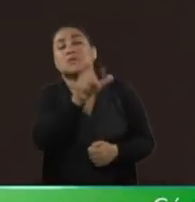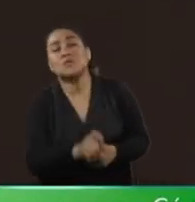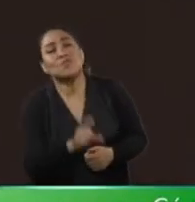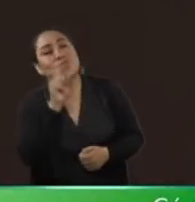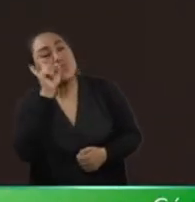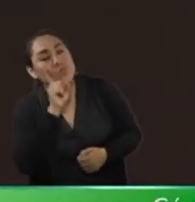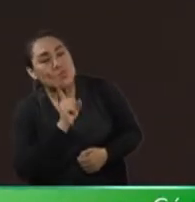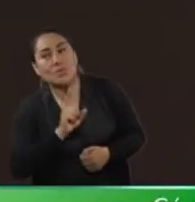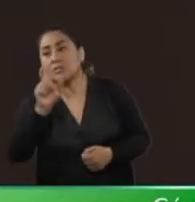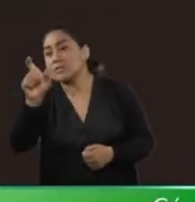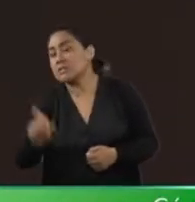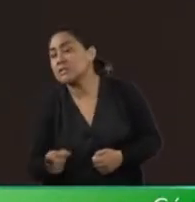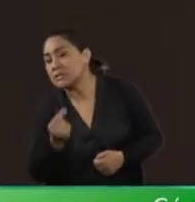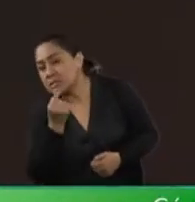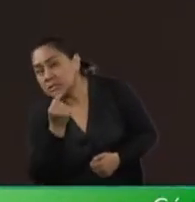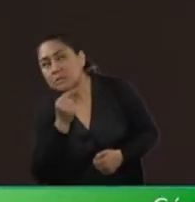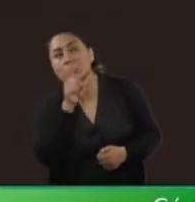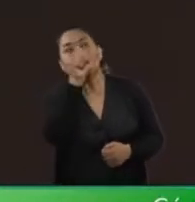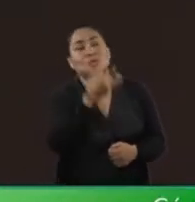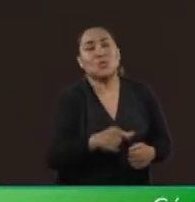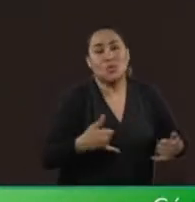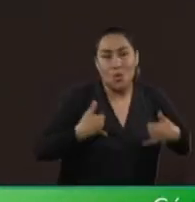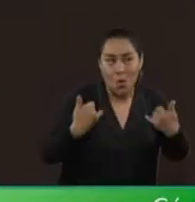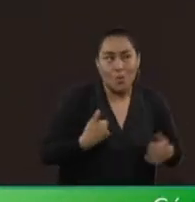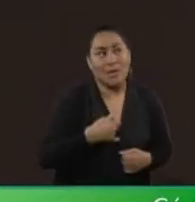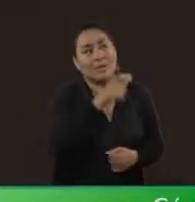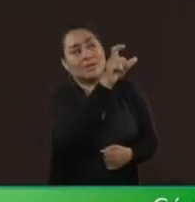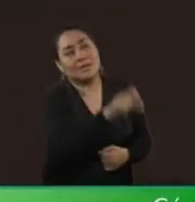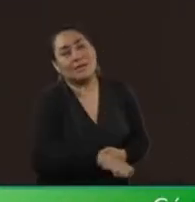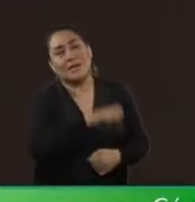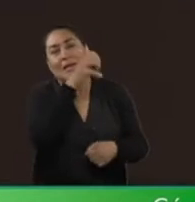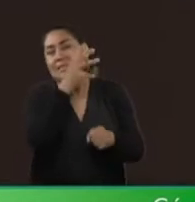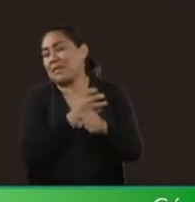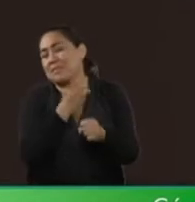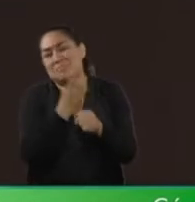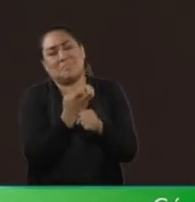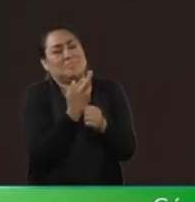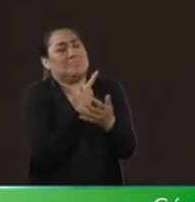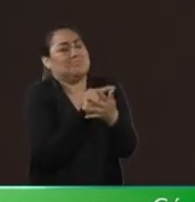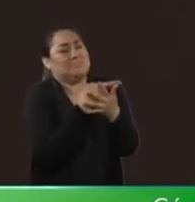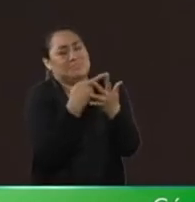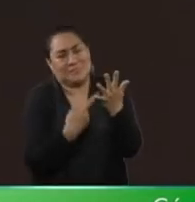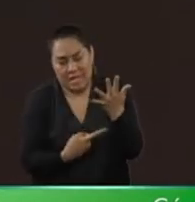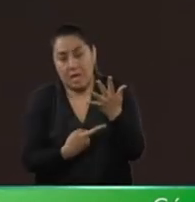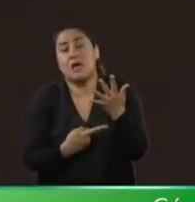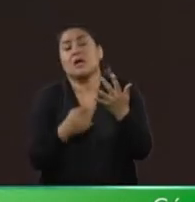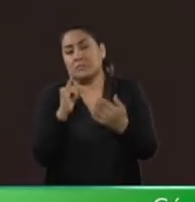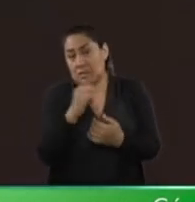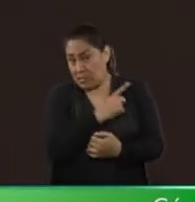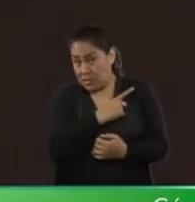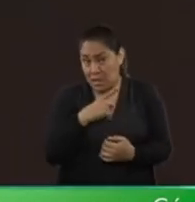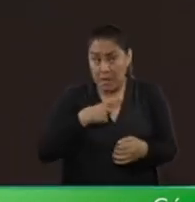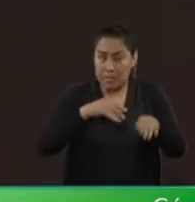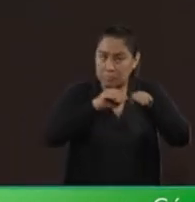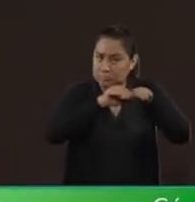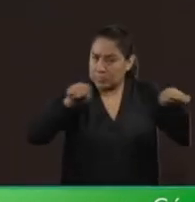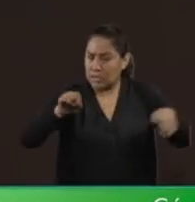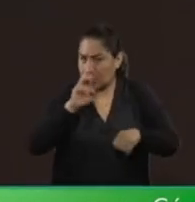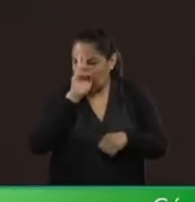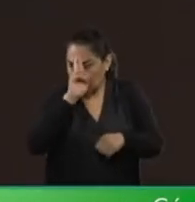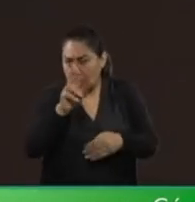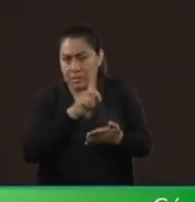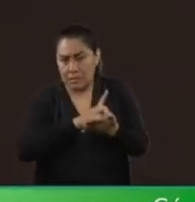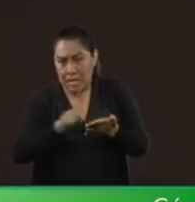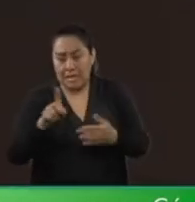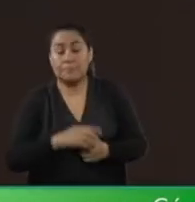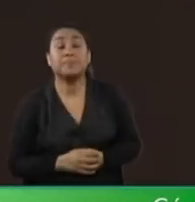niña, ser joven, adulta mayor, etc. Asumir que todas somos iguales en dignidad y derechos. La inclusión